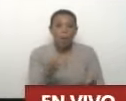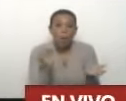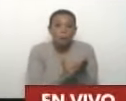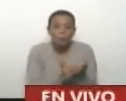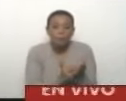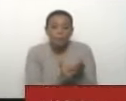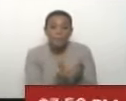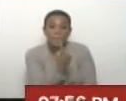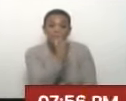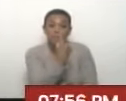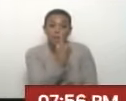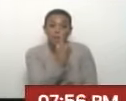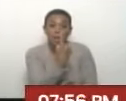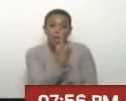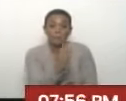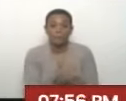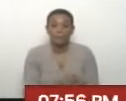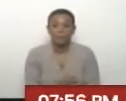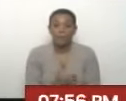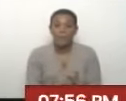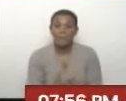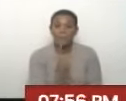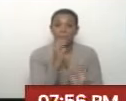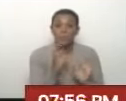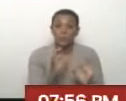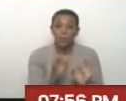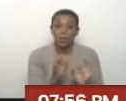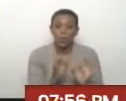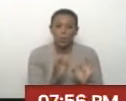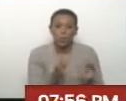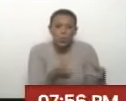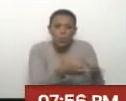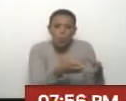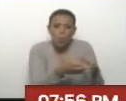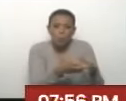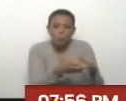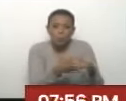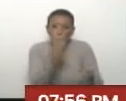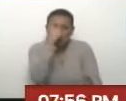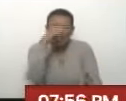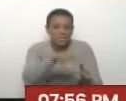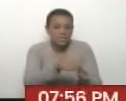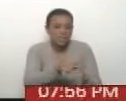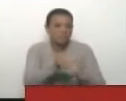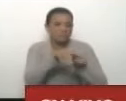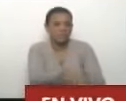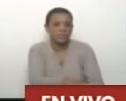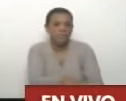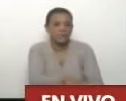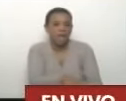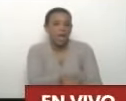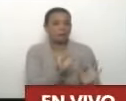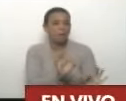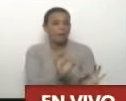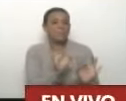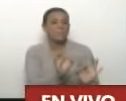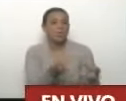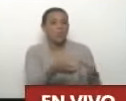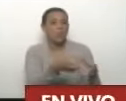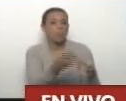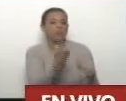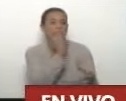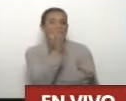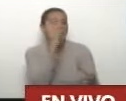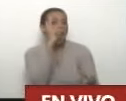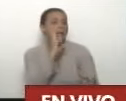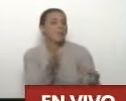polo principal es en Tel Aviv, una ultraderecha racista, nazista,